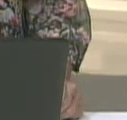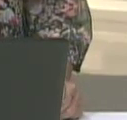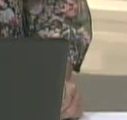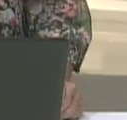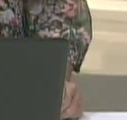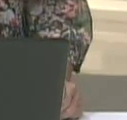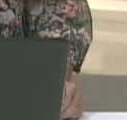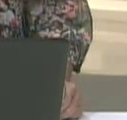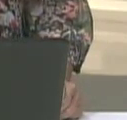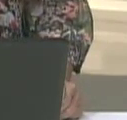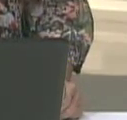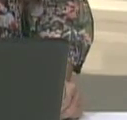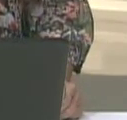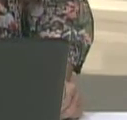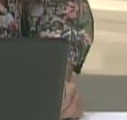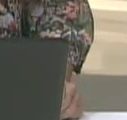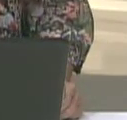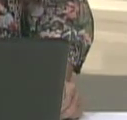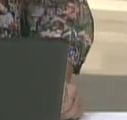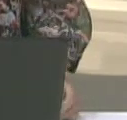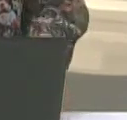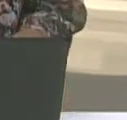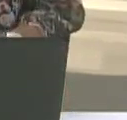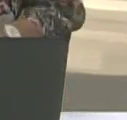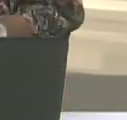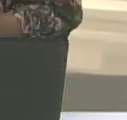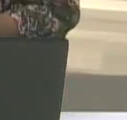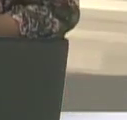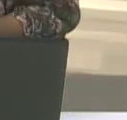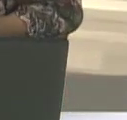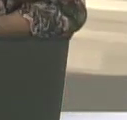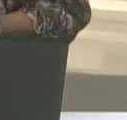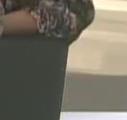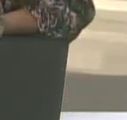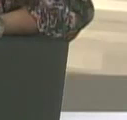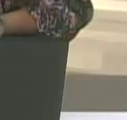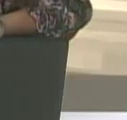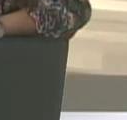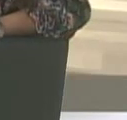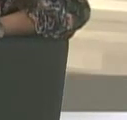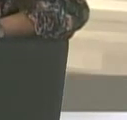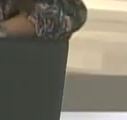en la celebración de los 99 años de la aviación militar y el 27 aniversario